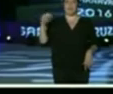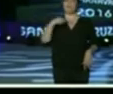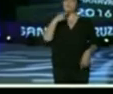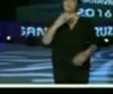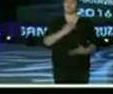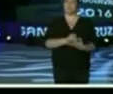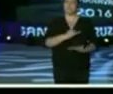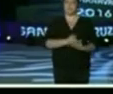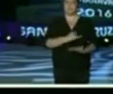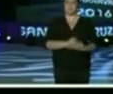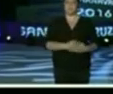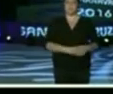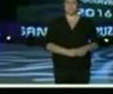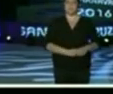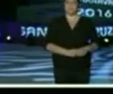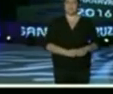papá,